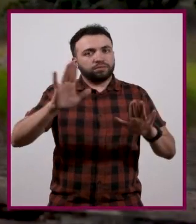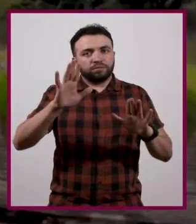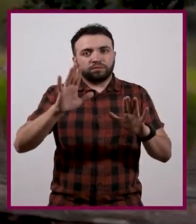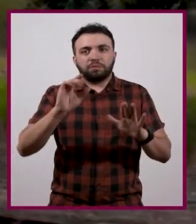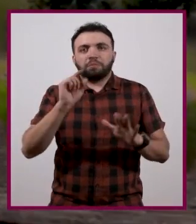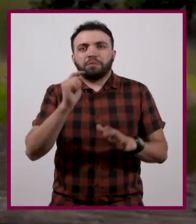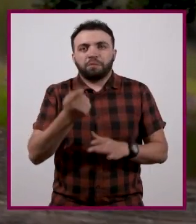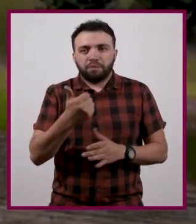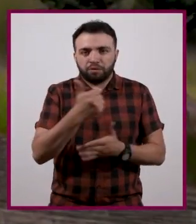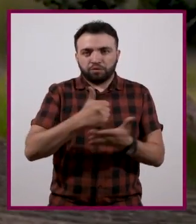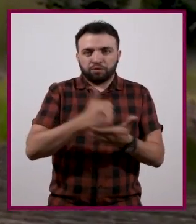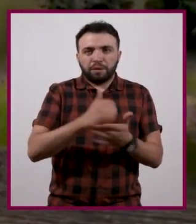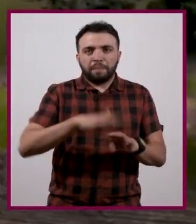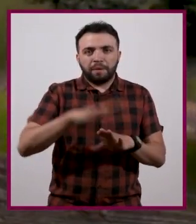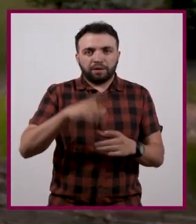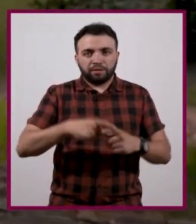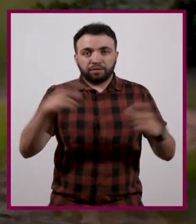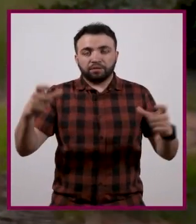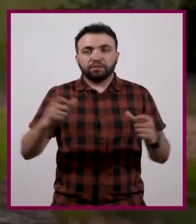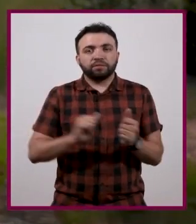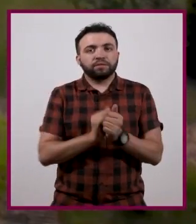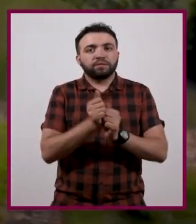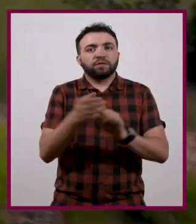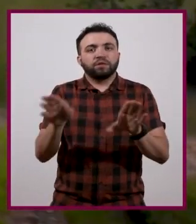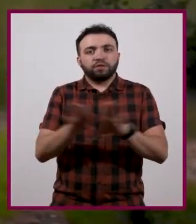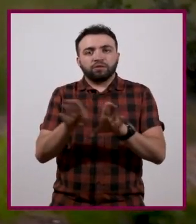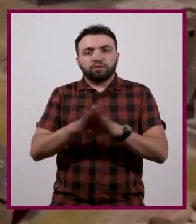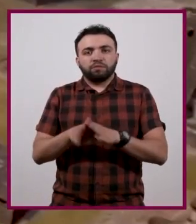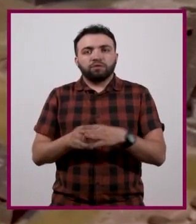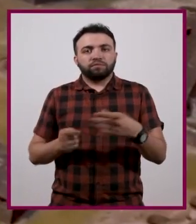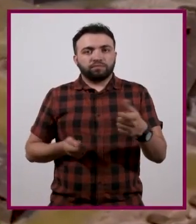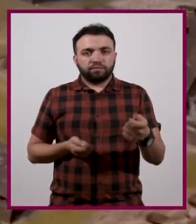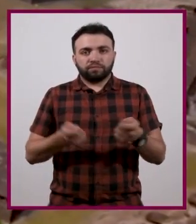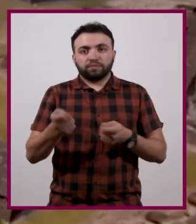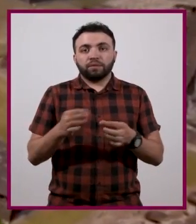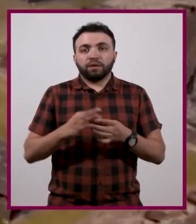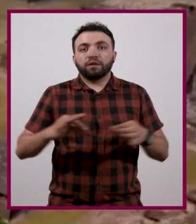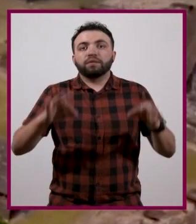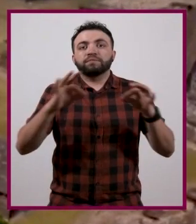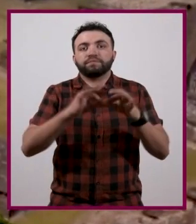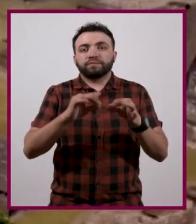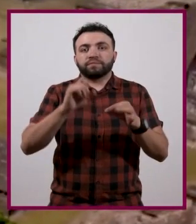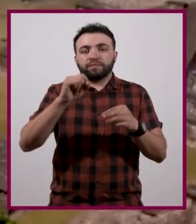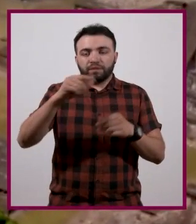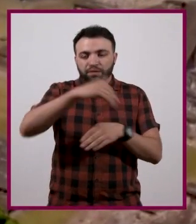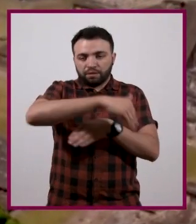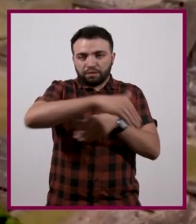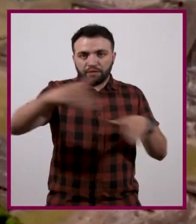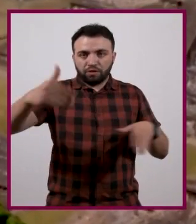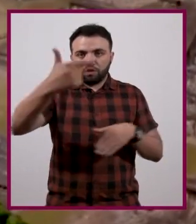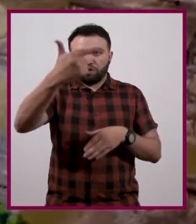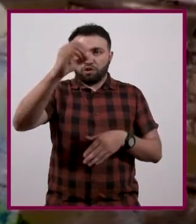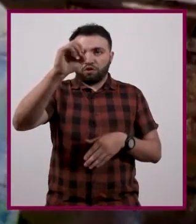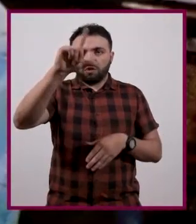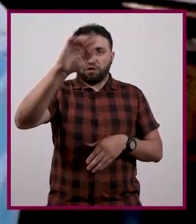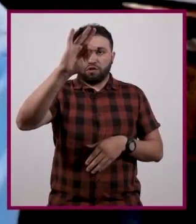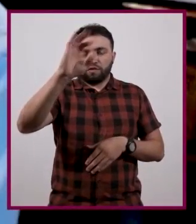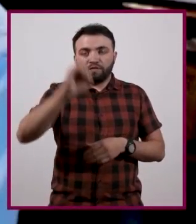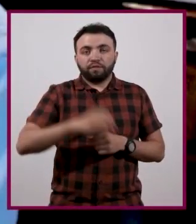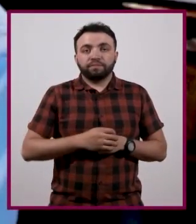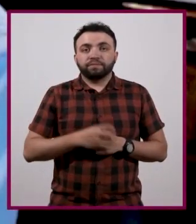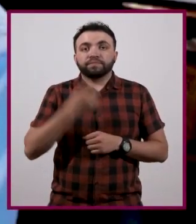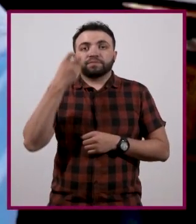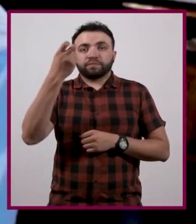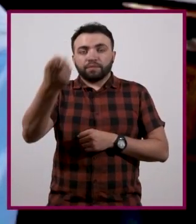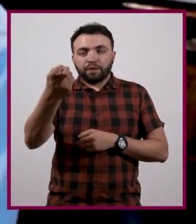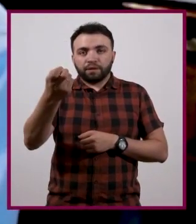capital, ejerce un control muy importante por la costa del Golfo de México. El